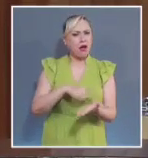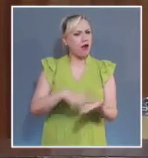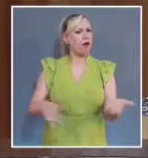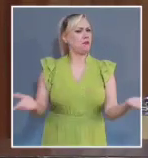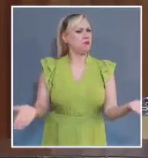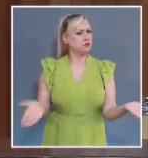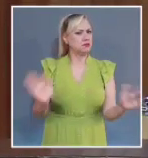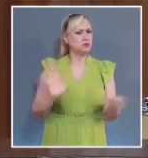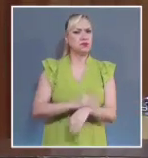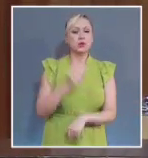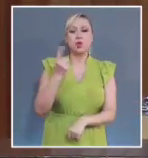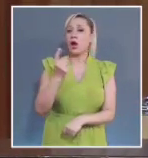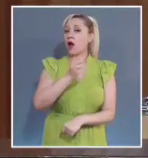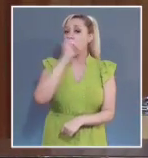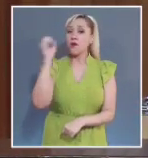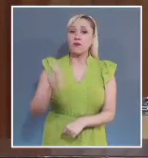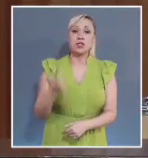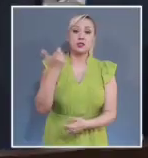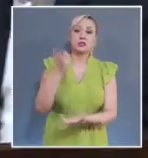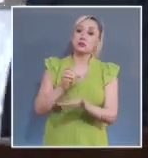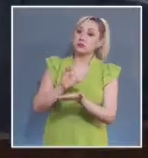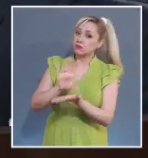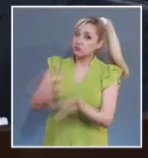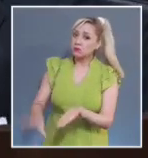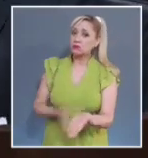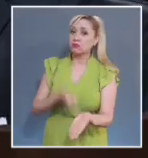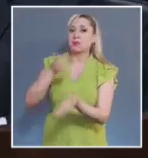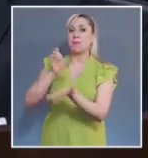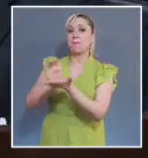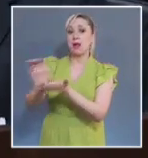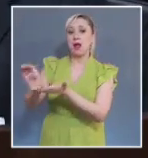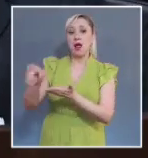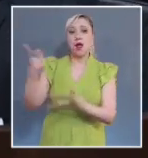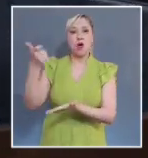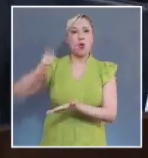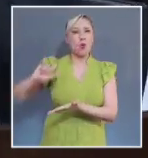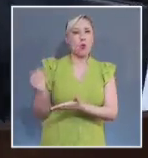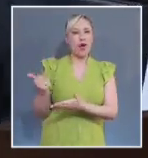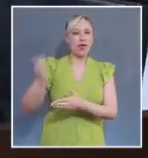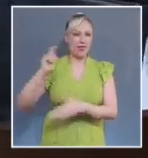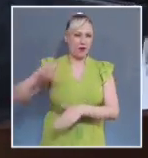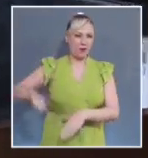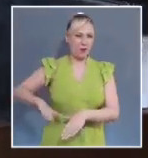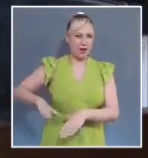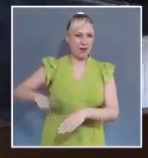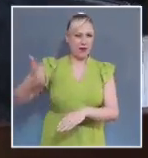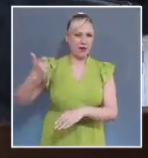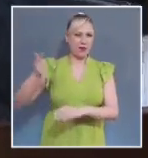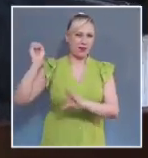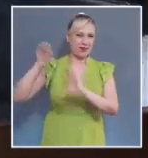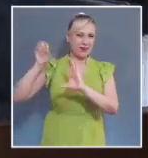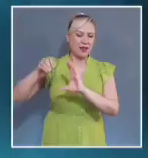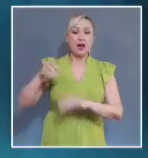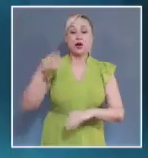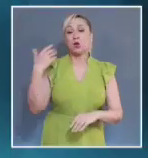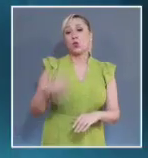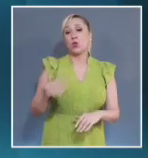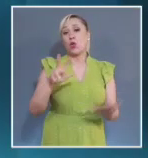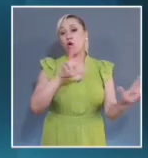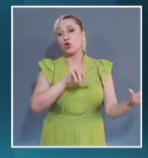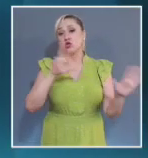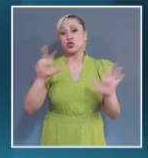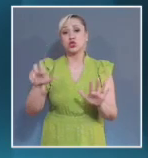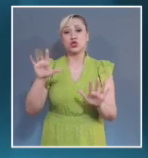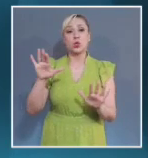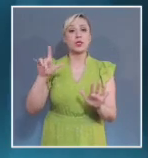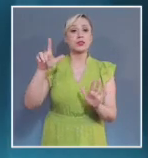la tesorería de la Federación 855,937 pesos, no utilizados en la campaña para